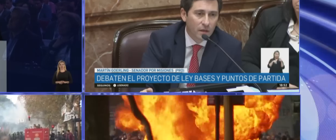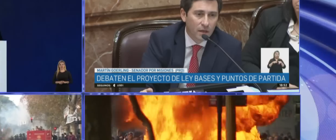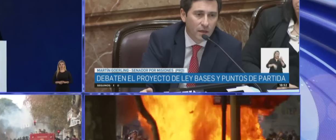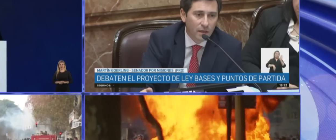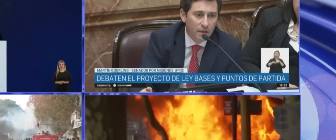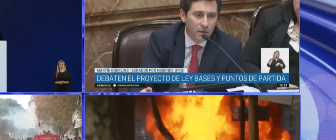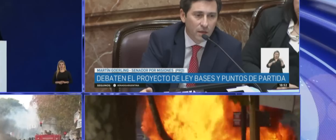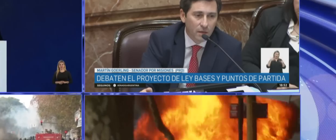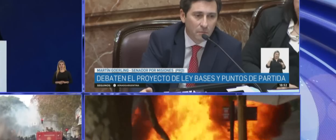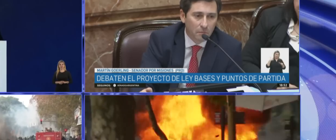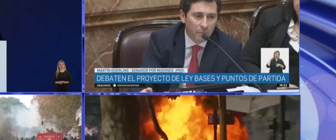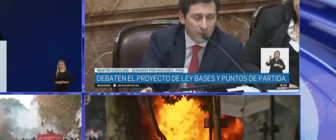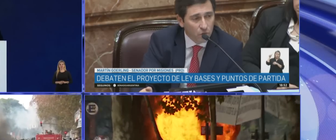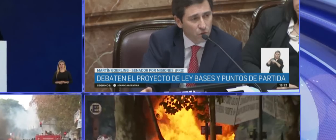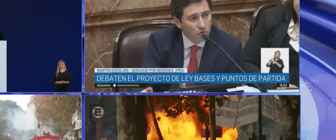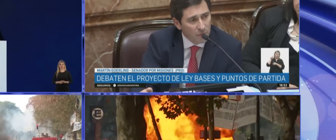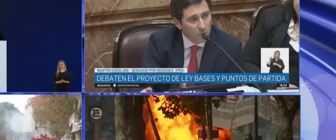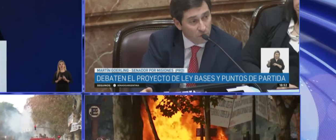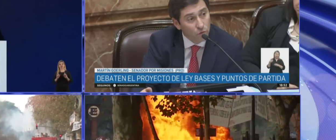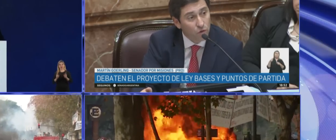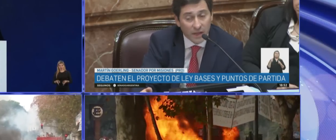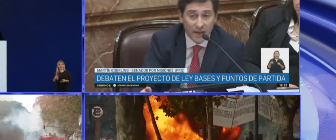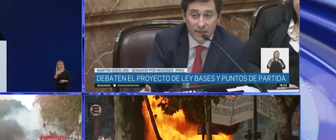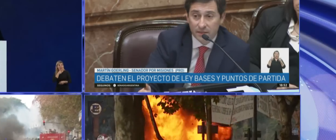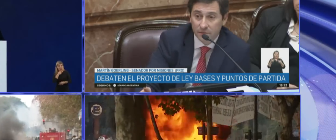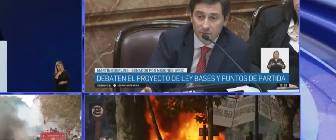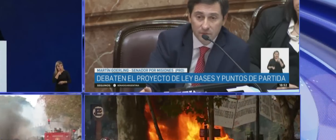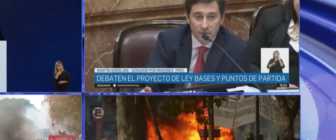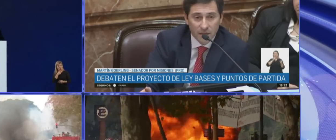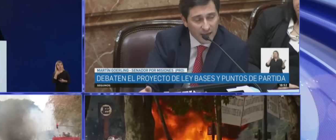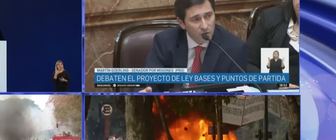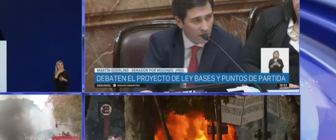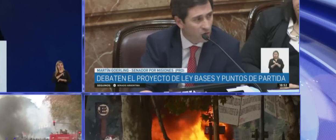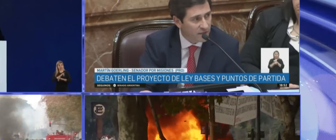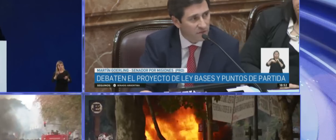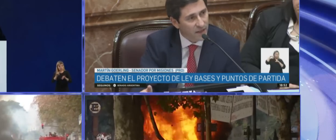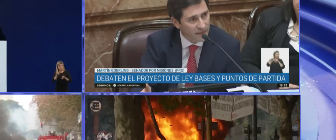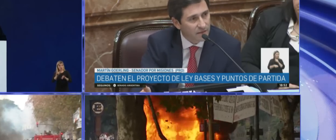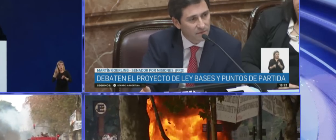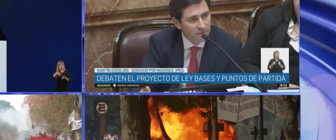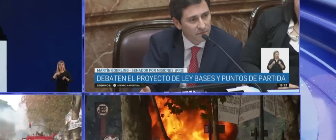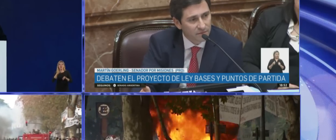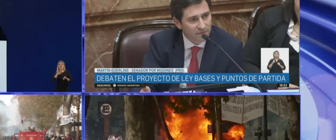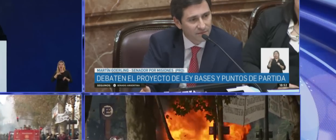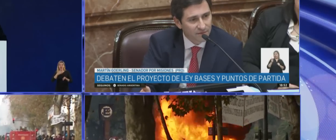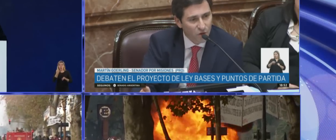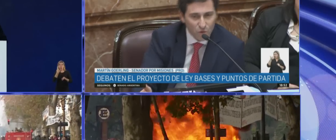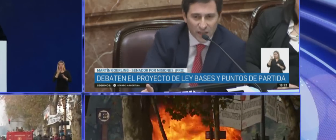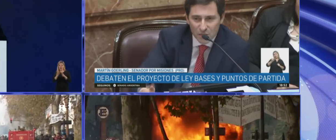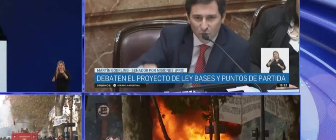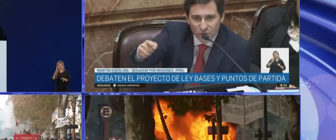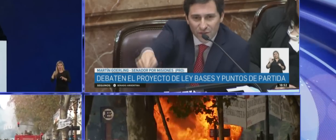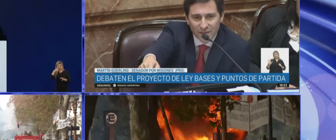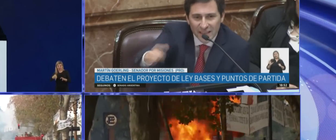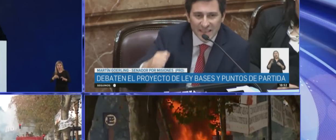Sin embargo, también quiero manifestar que una vez que terminemos con eso, todavía queda una etapa final